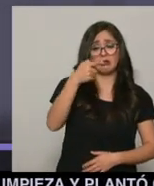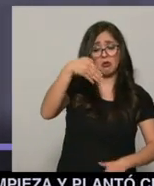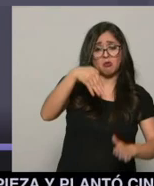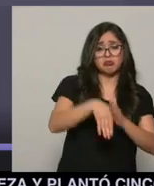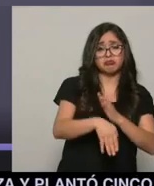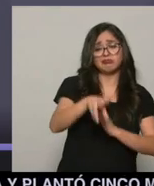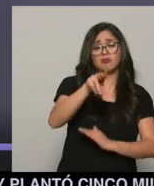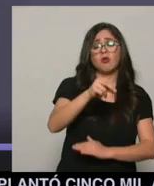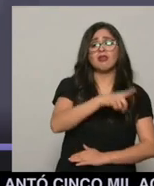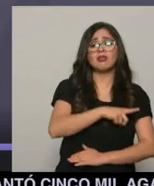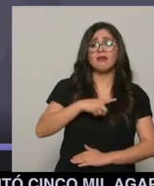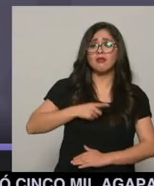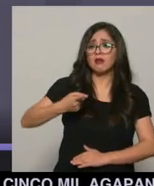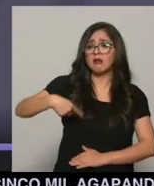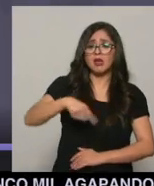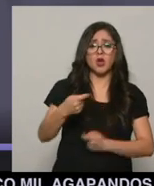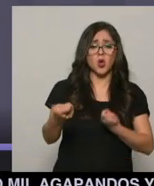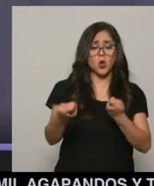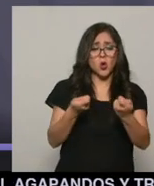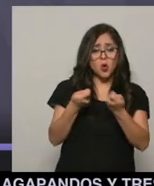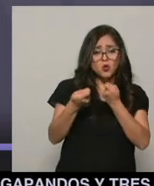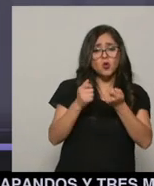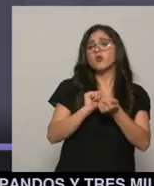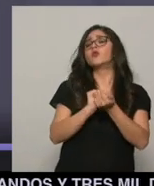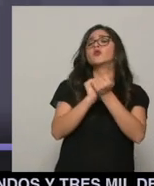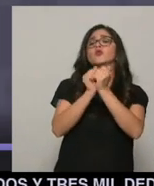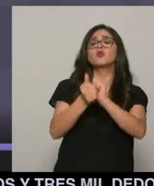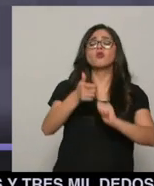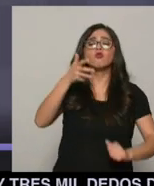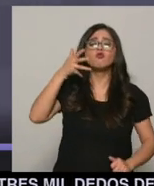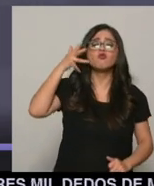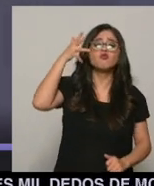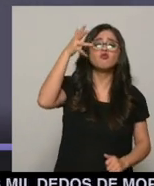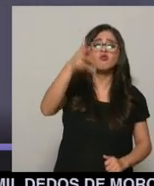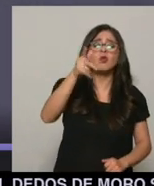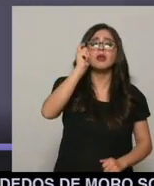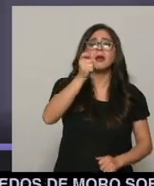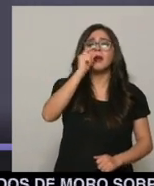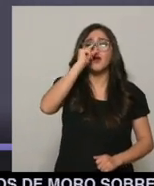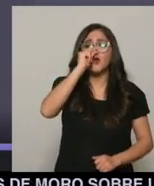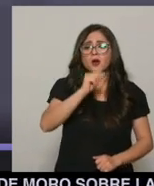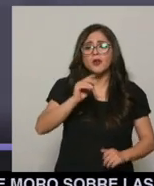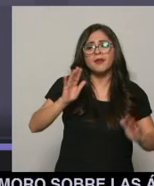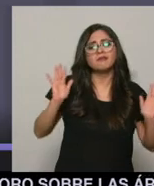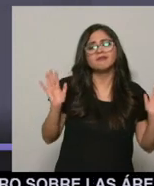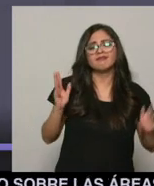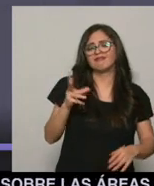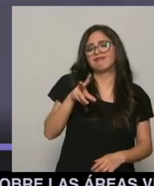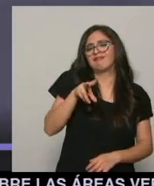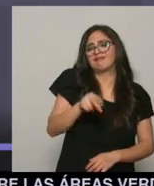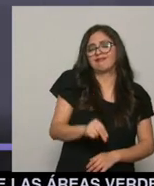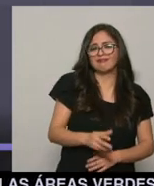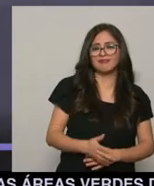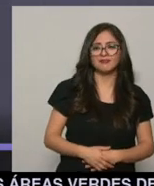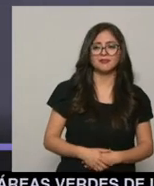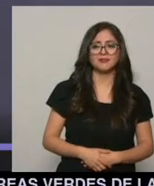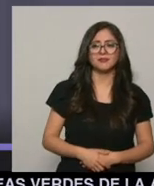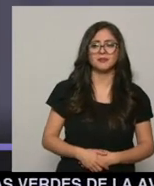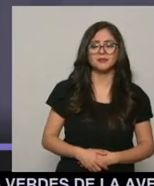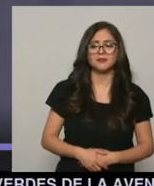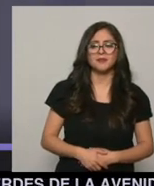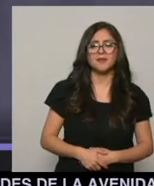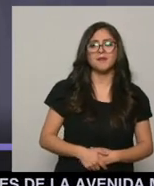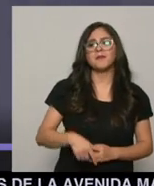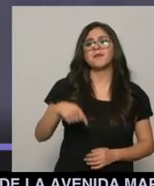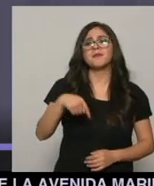que ponerles controles para que no vaya a ser que salgan de la derrota, dice. No, pues la verdad es que, digamos, México debe ser